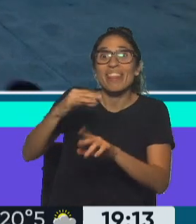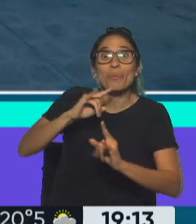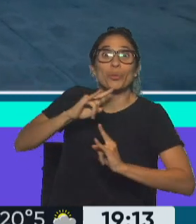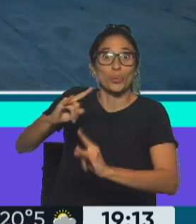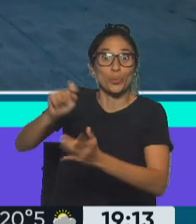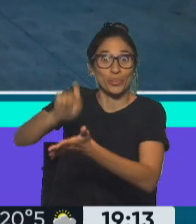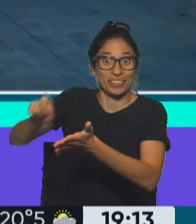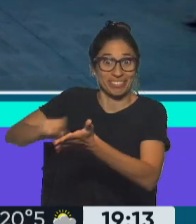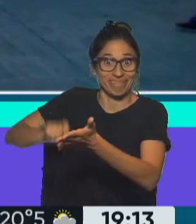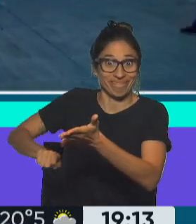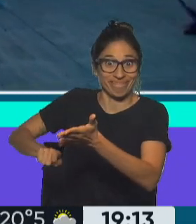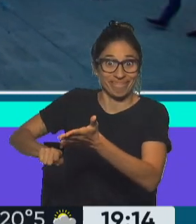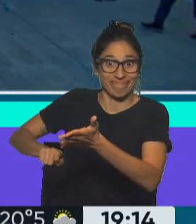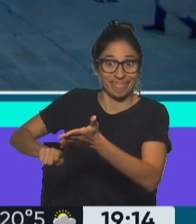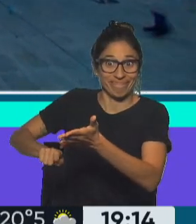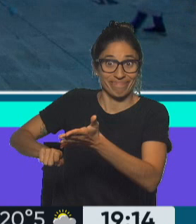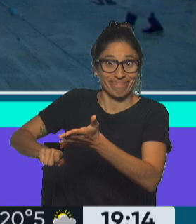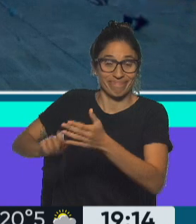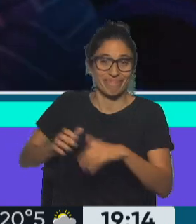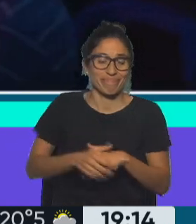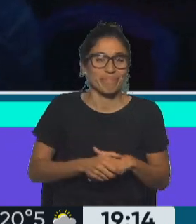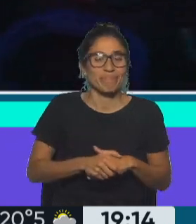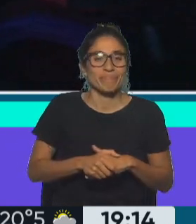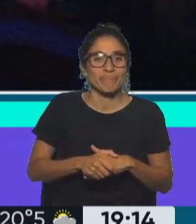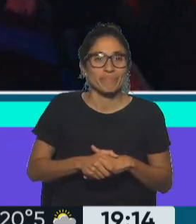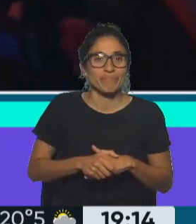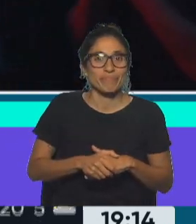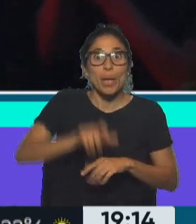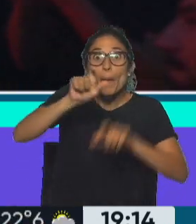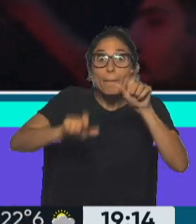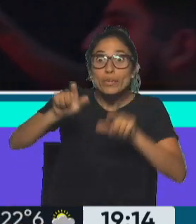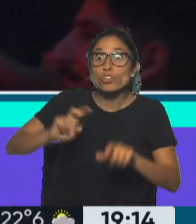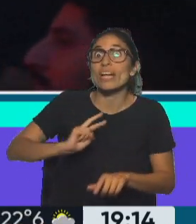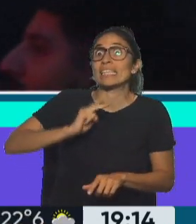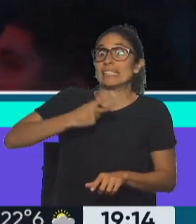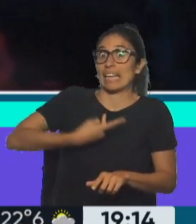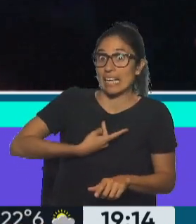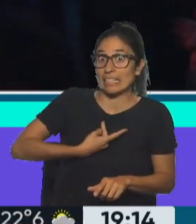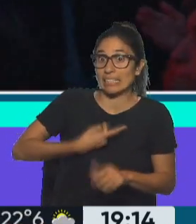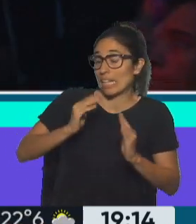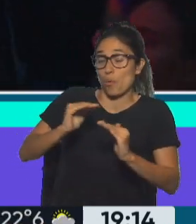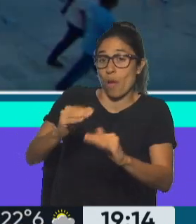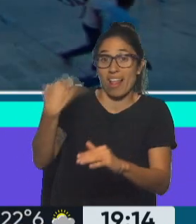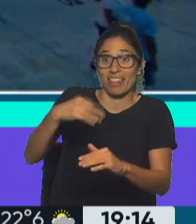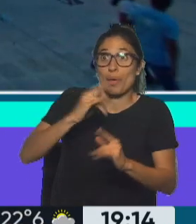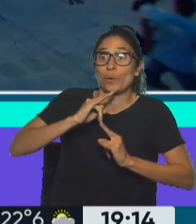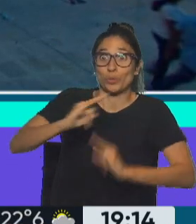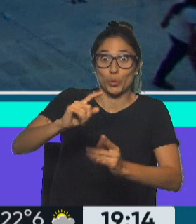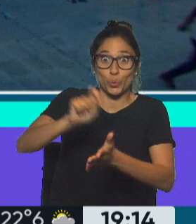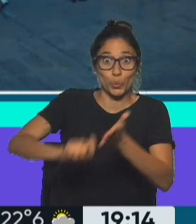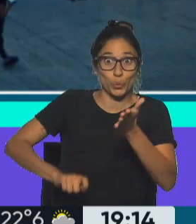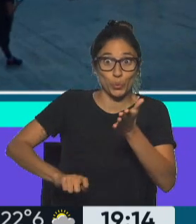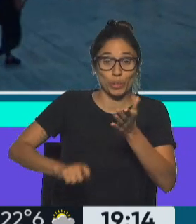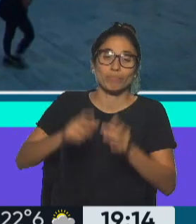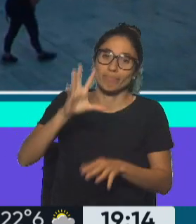lesbianas y tampoco las personas trans, pero digamos que en ese momento, hasta el 2001, todavía no